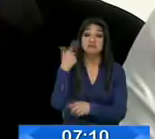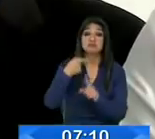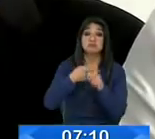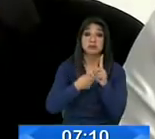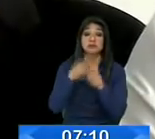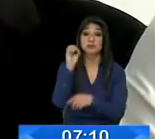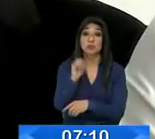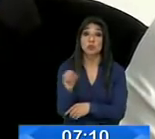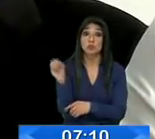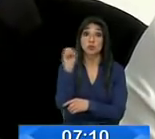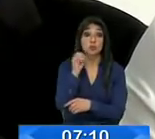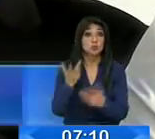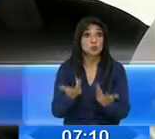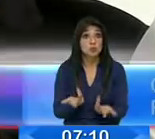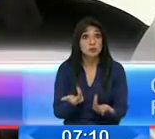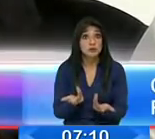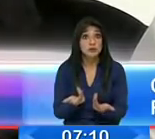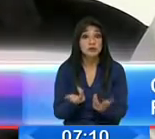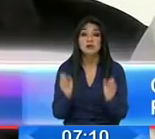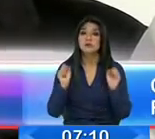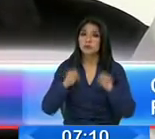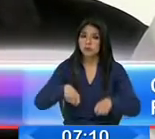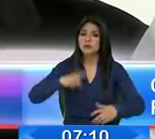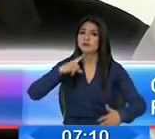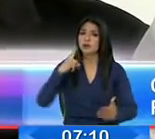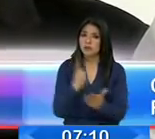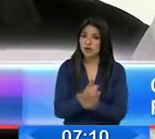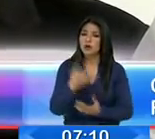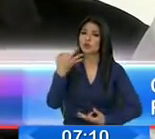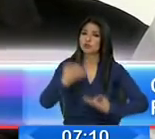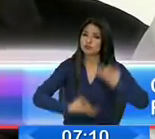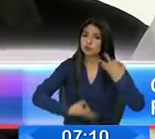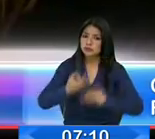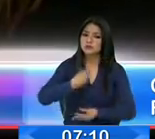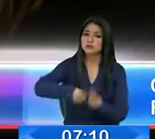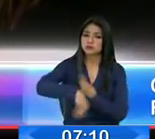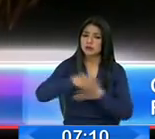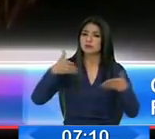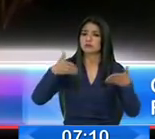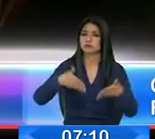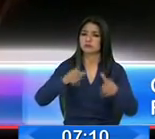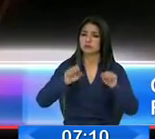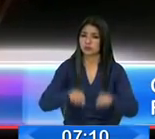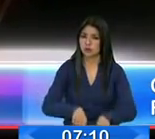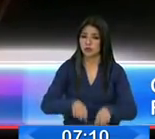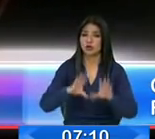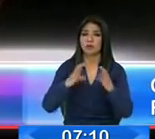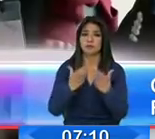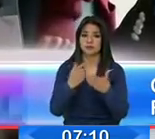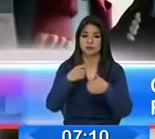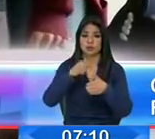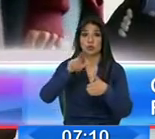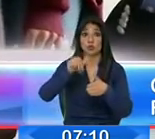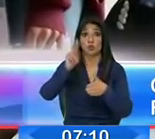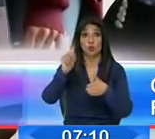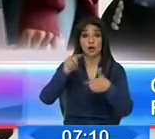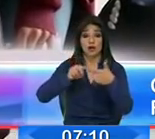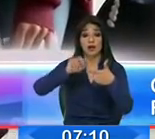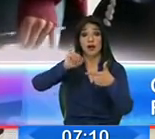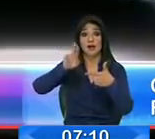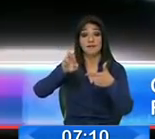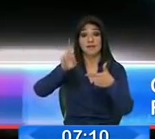octubre, que puedan encontrar verdad, justicia y reparación. La comisión la integran Juan Cueva, Javier